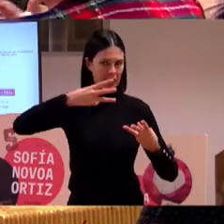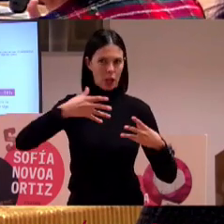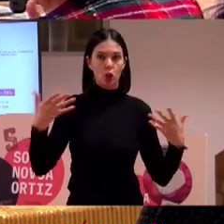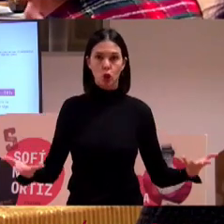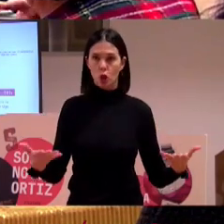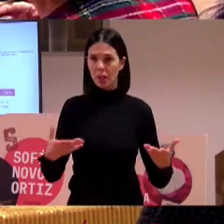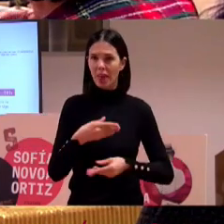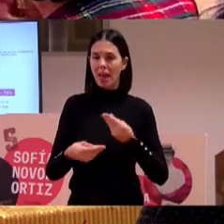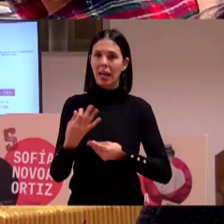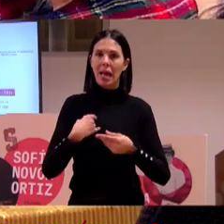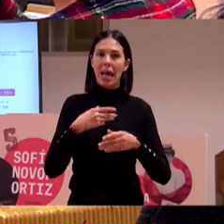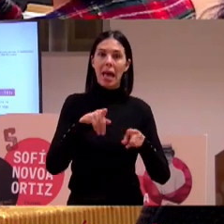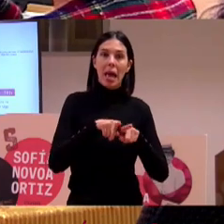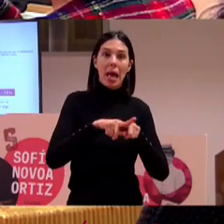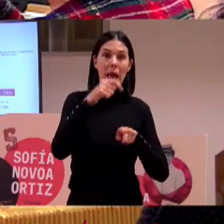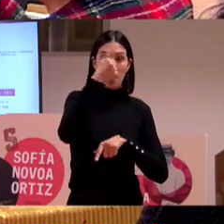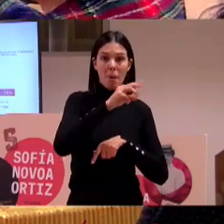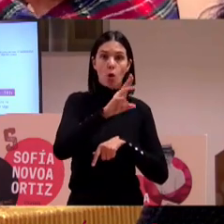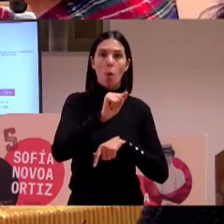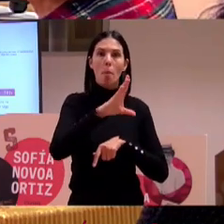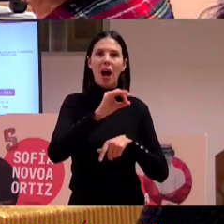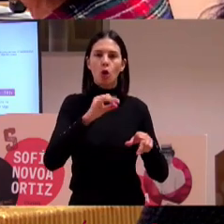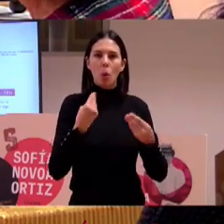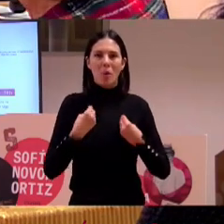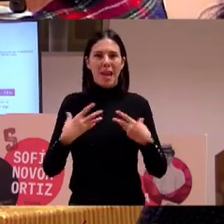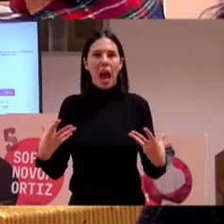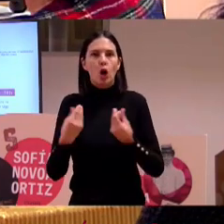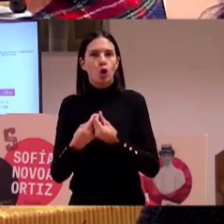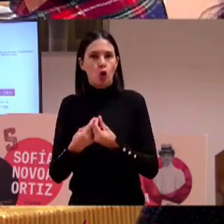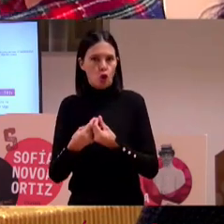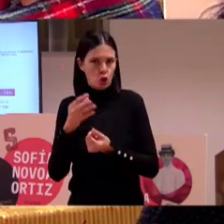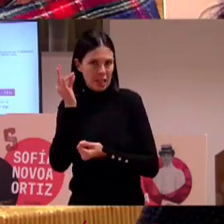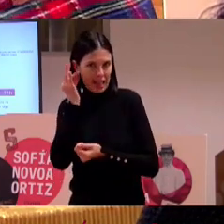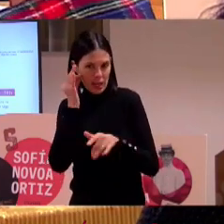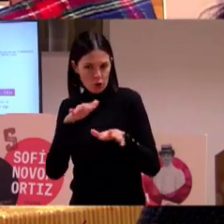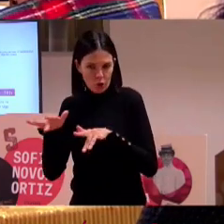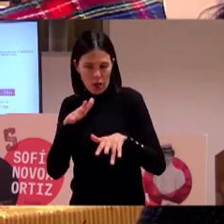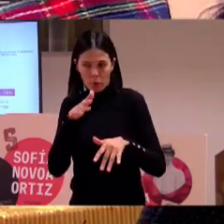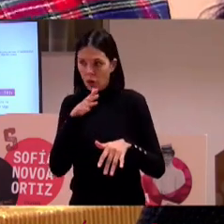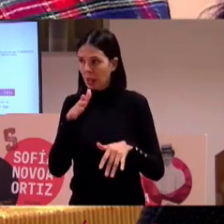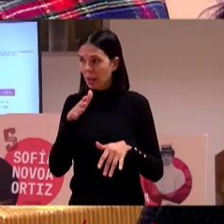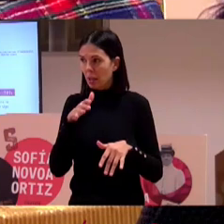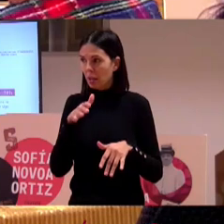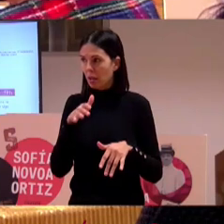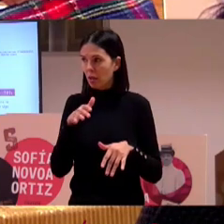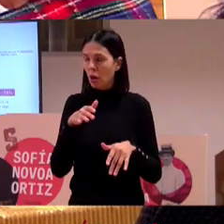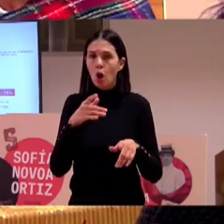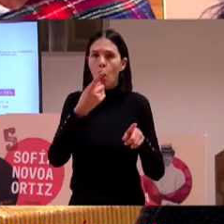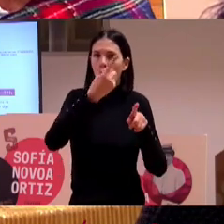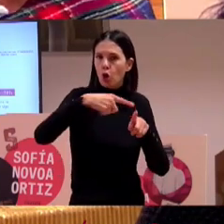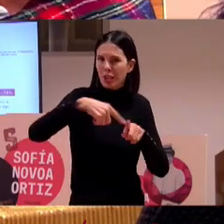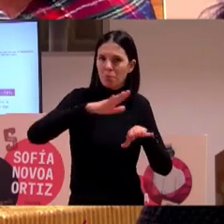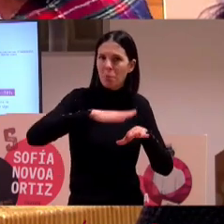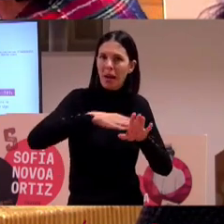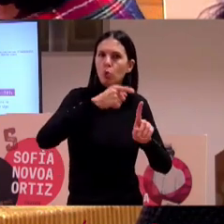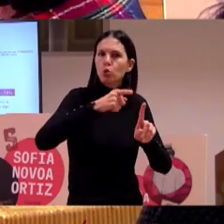entonces mandaron a mi hermano Paco a vivir con ella para que no estuviera, por supuesto, con sus utensilios, solo para él,